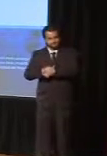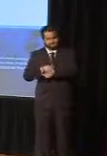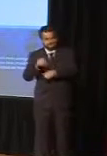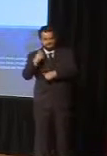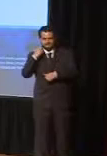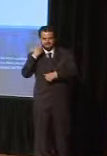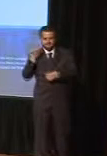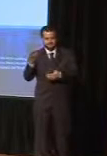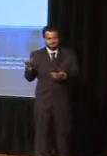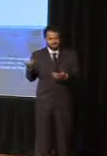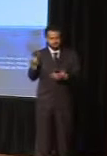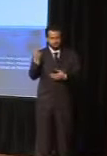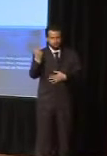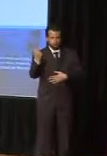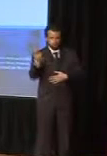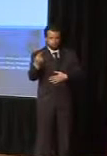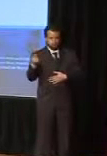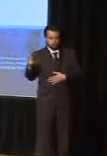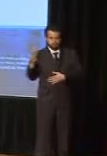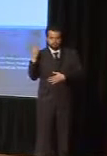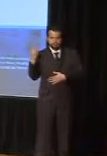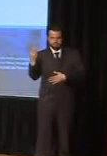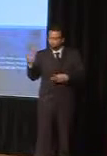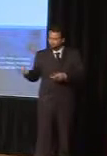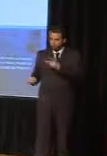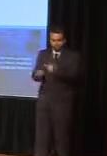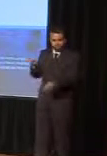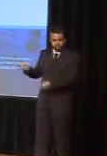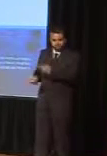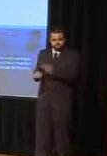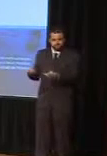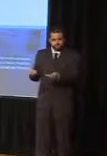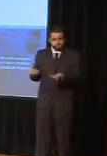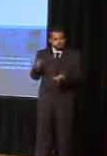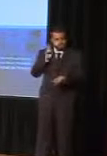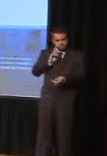tres preguntas que me parecen fundamentales